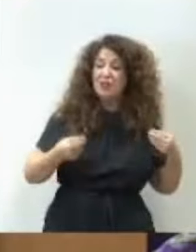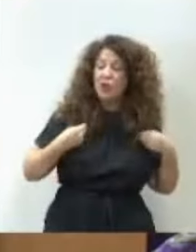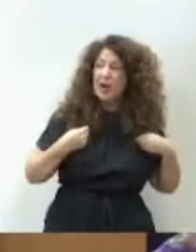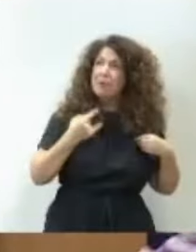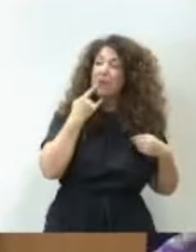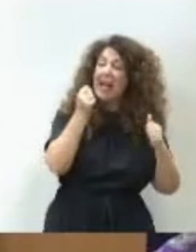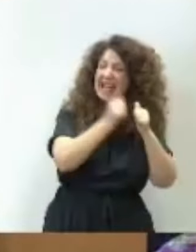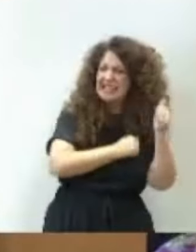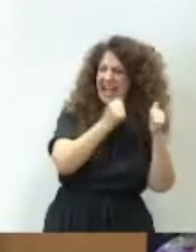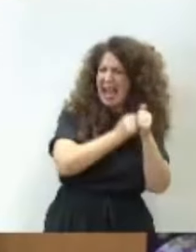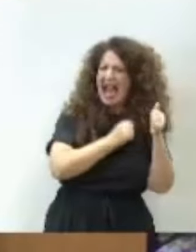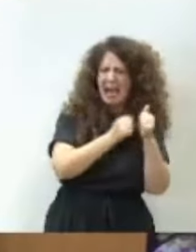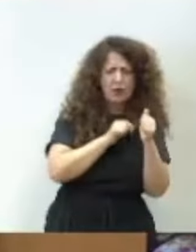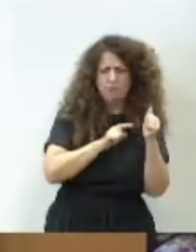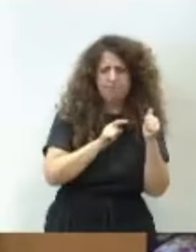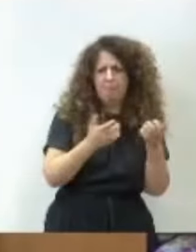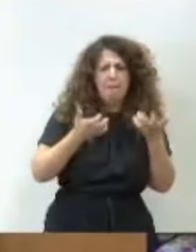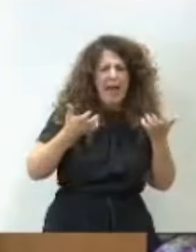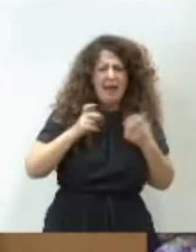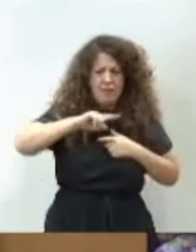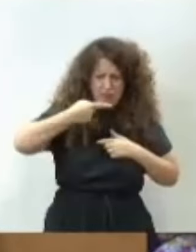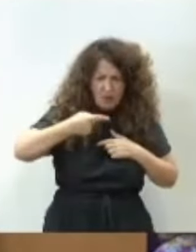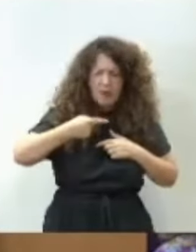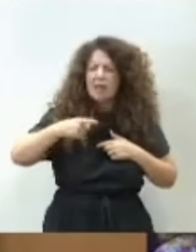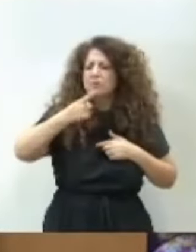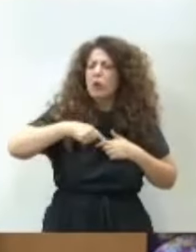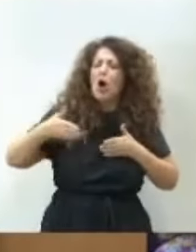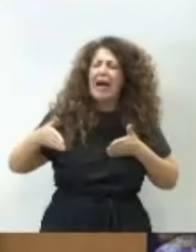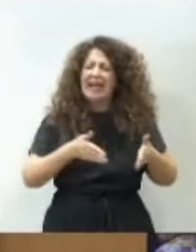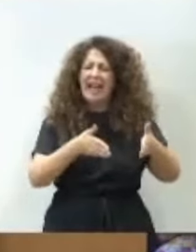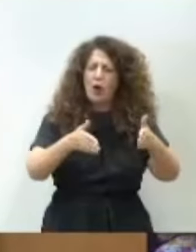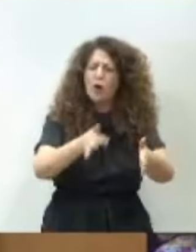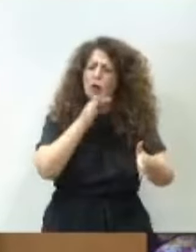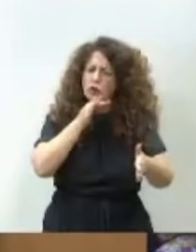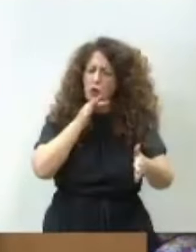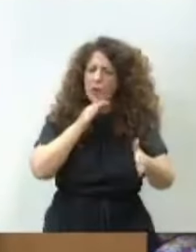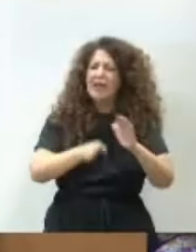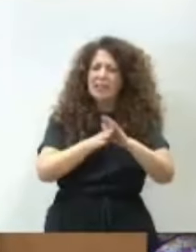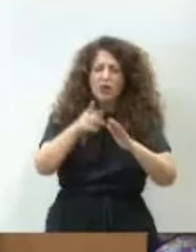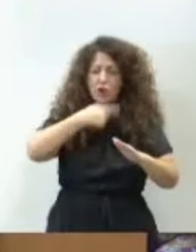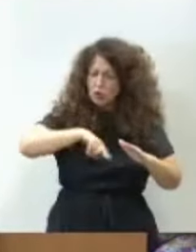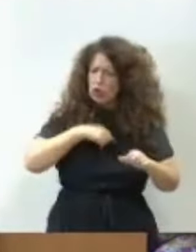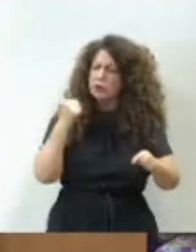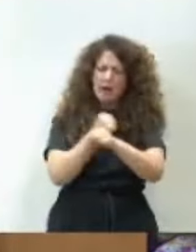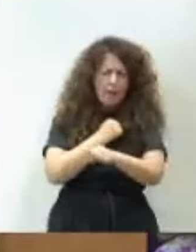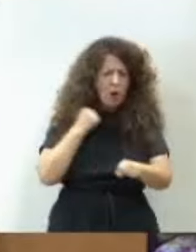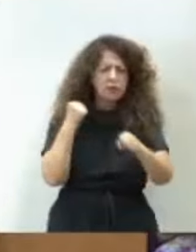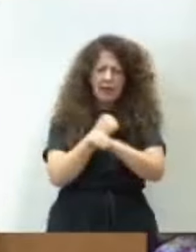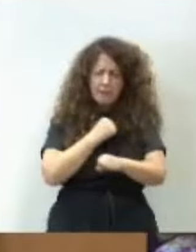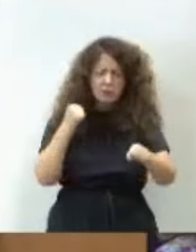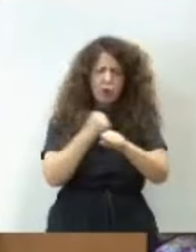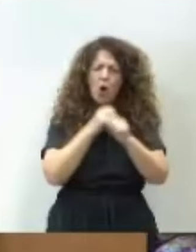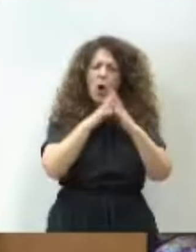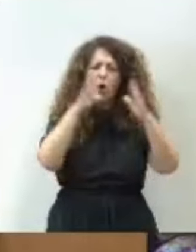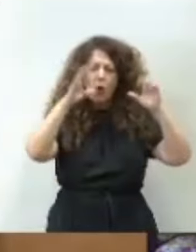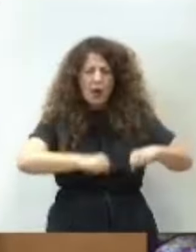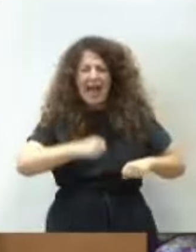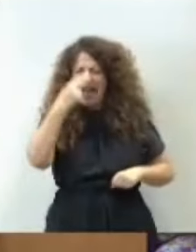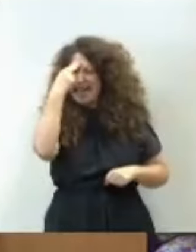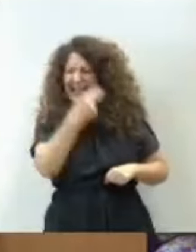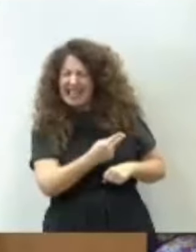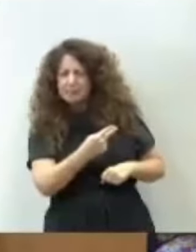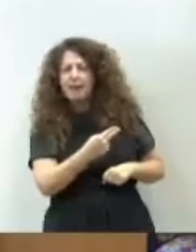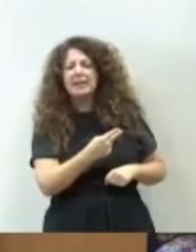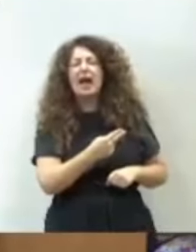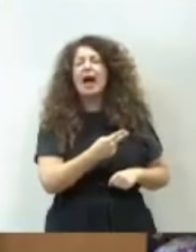tanto, no tenga usted la menor duda que nuestra apuesta sigue siendo trabajar, consensuar y respetar al máximo la voluntad de